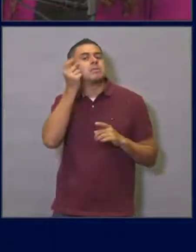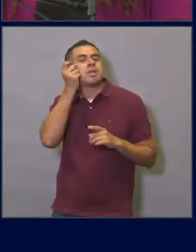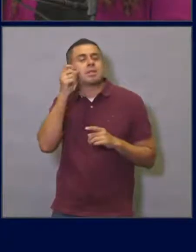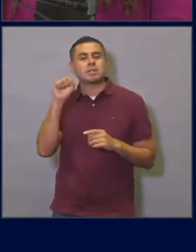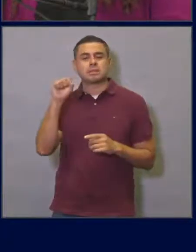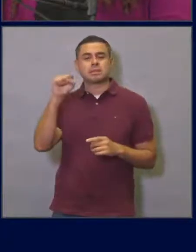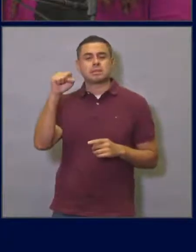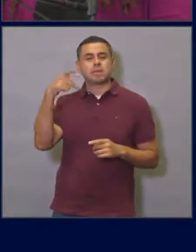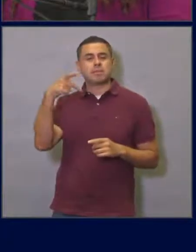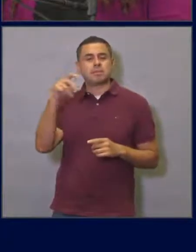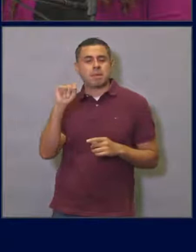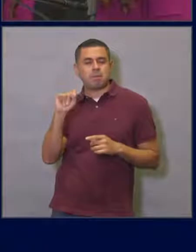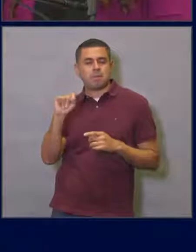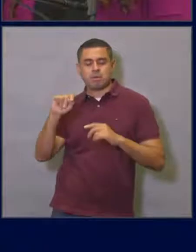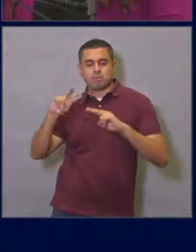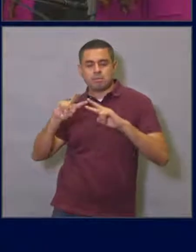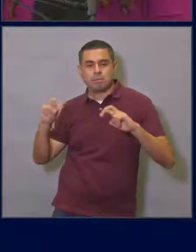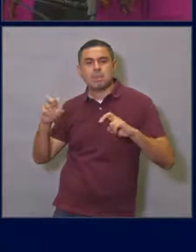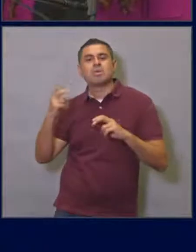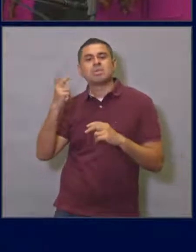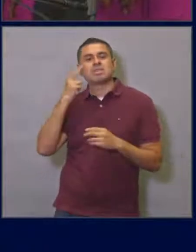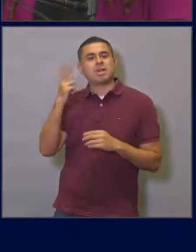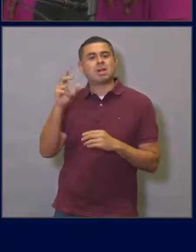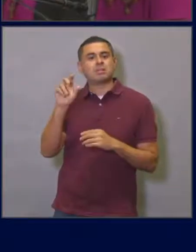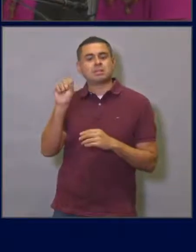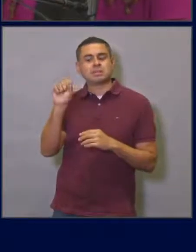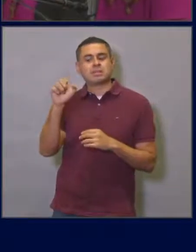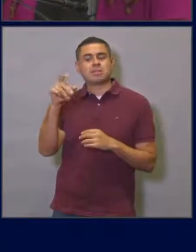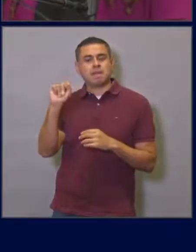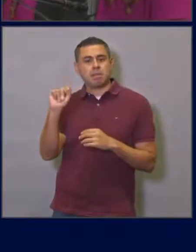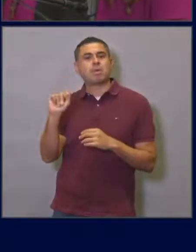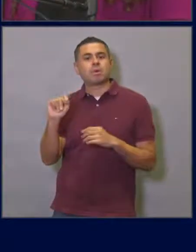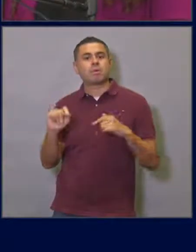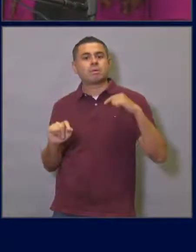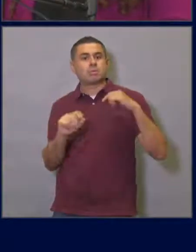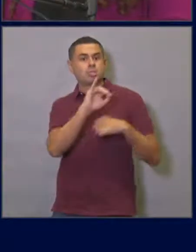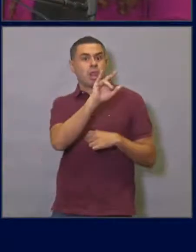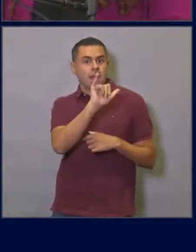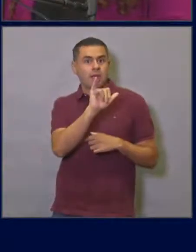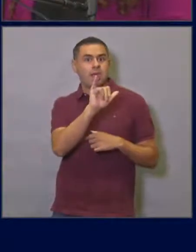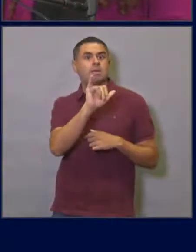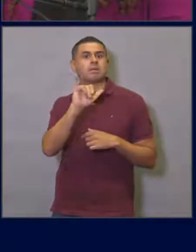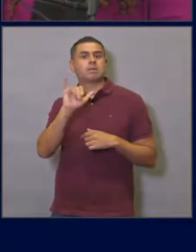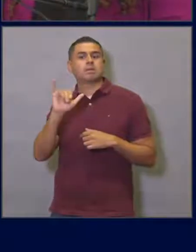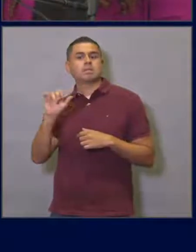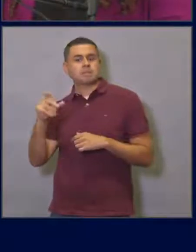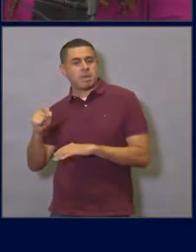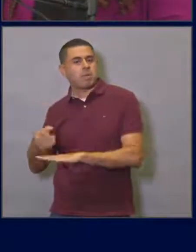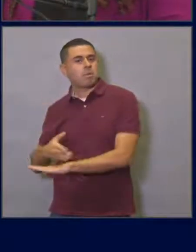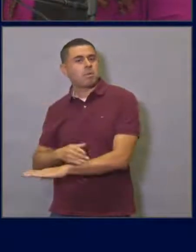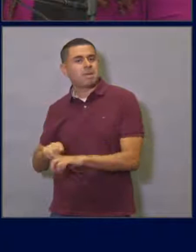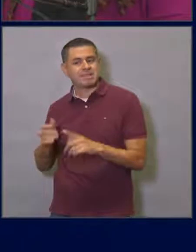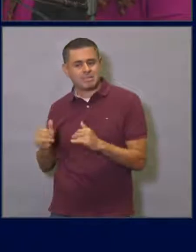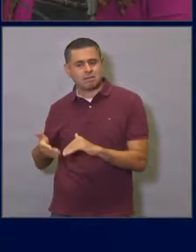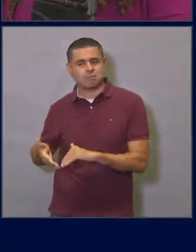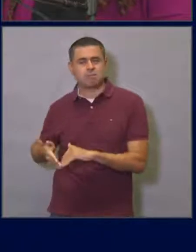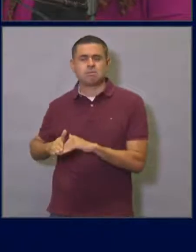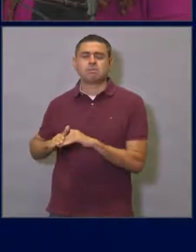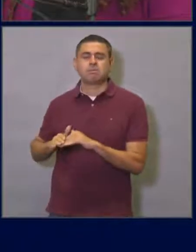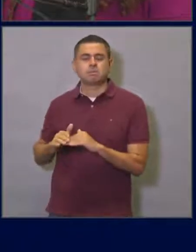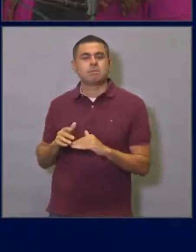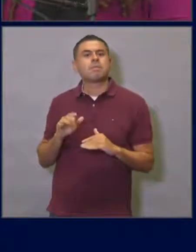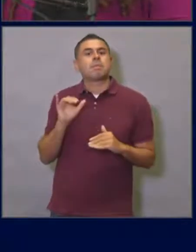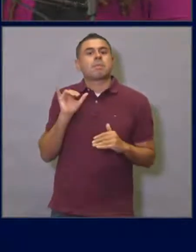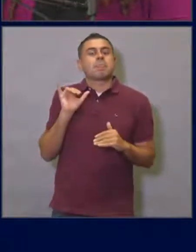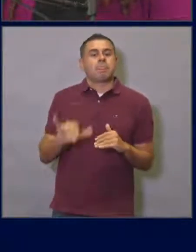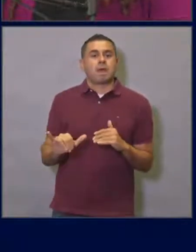ver un aumento de casos diarios. ¿Cuál es el motivo de preocupación? En los últimos días, el promedio del número